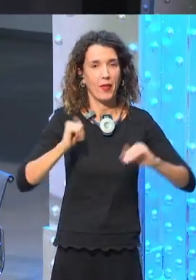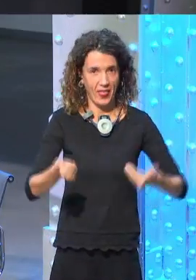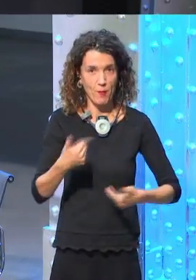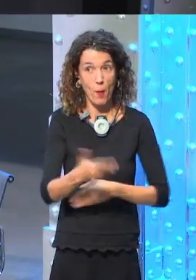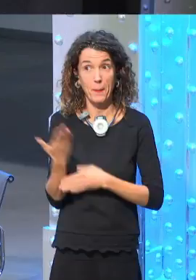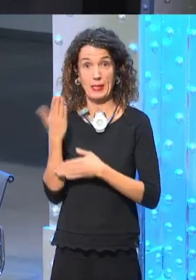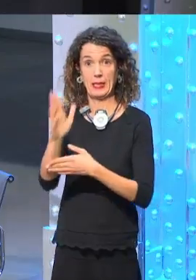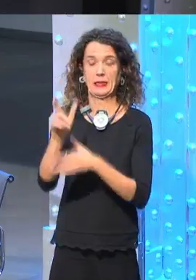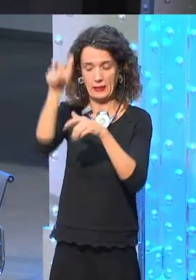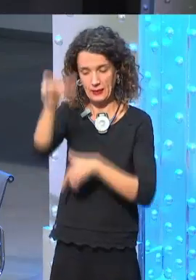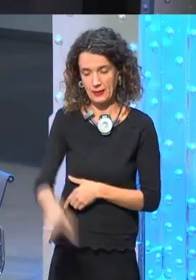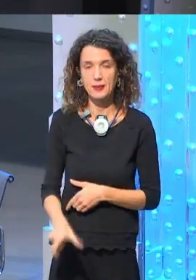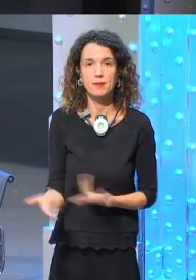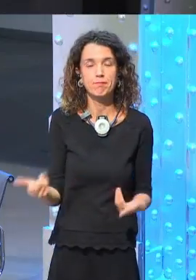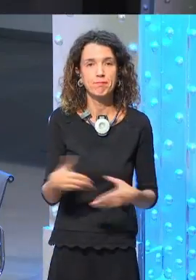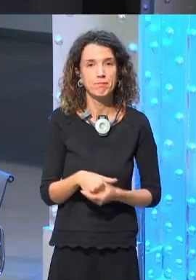gustaría presentarles